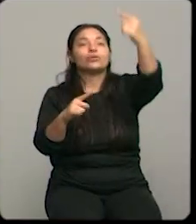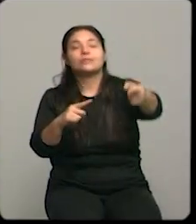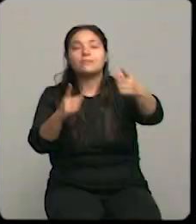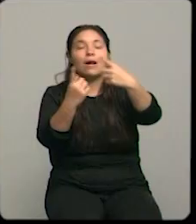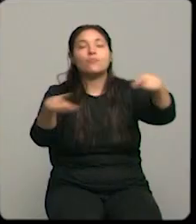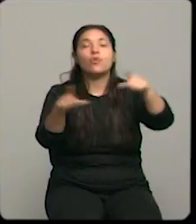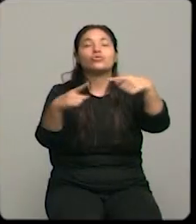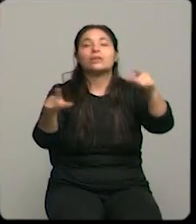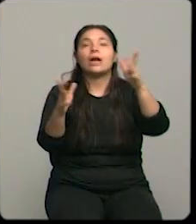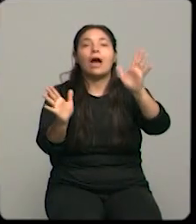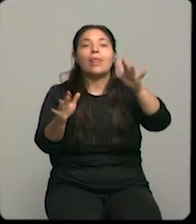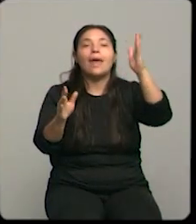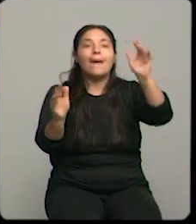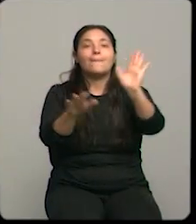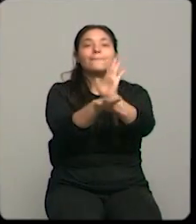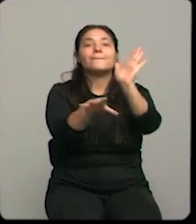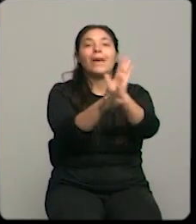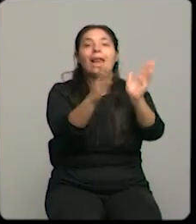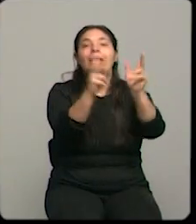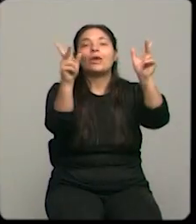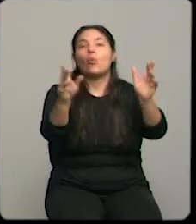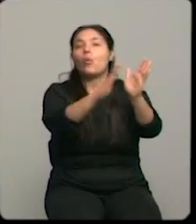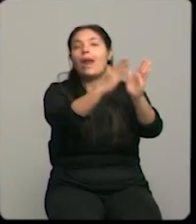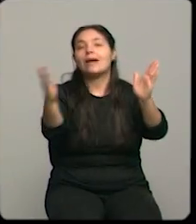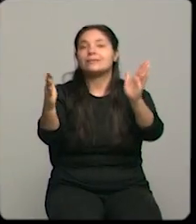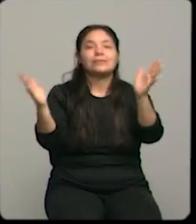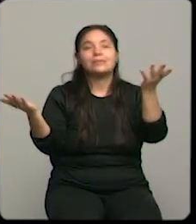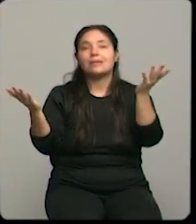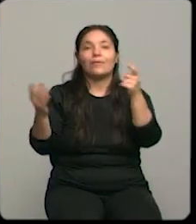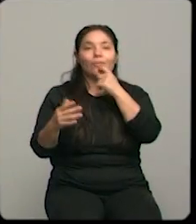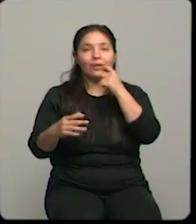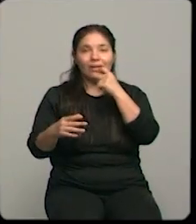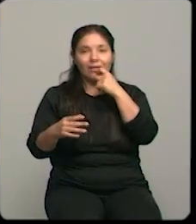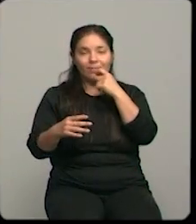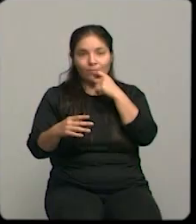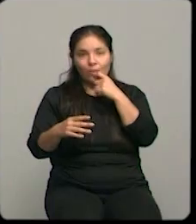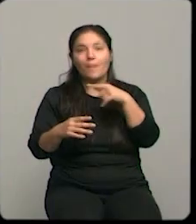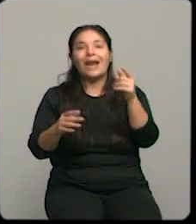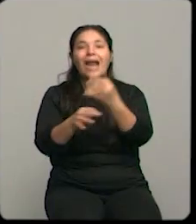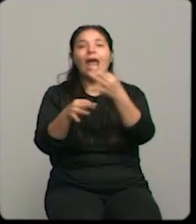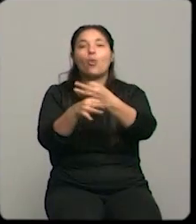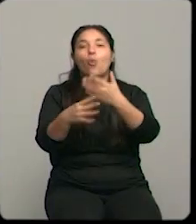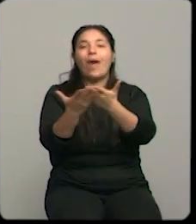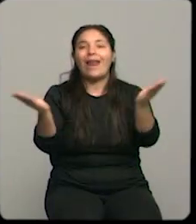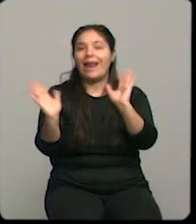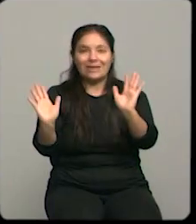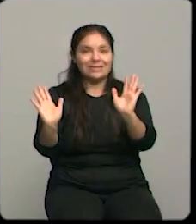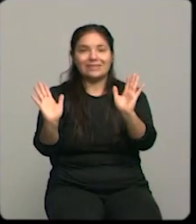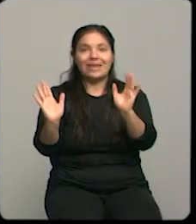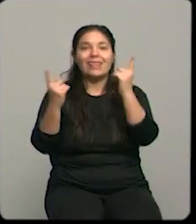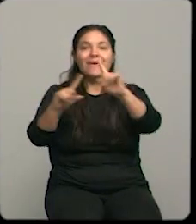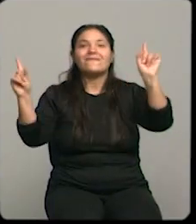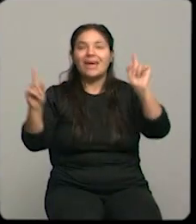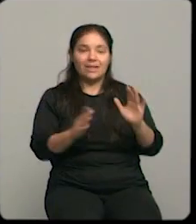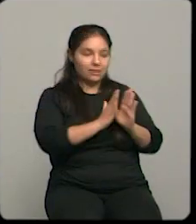tocar música de películas o vamos a hacer, como en esta semana, para los chicos de los colegios. Claro, que también que es otro repertorio.